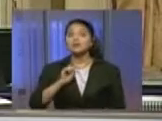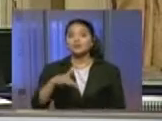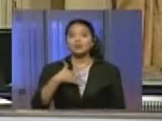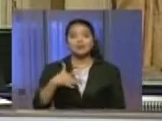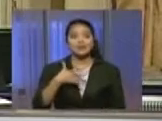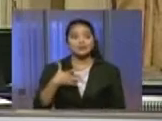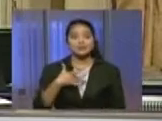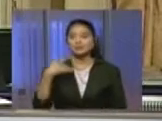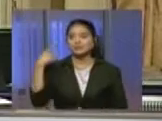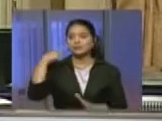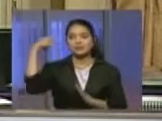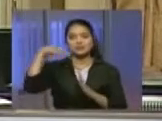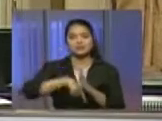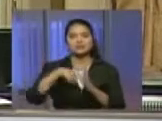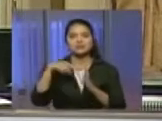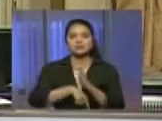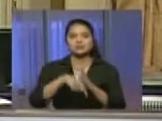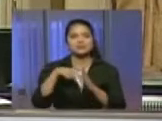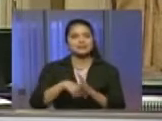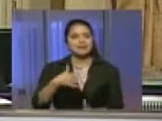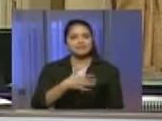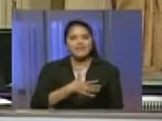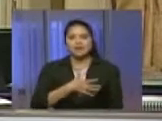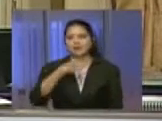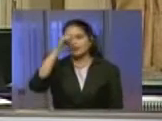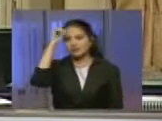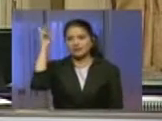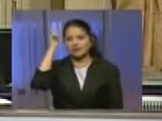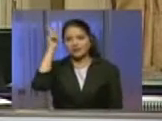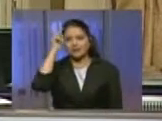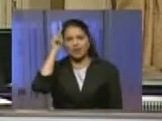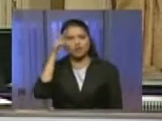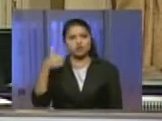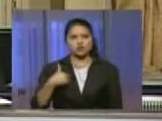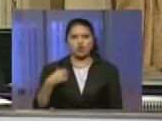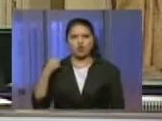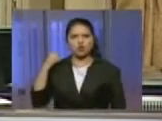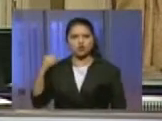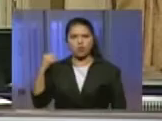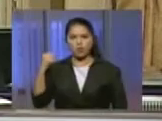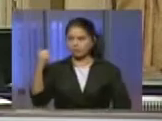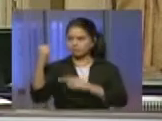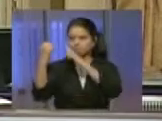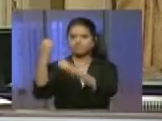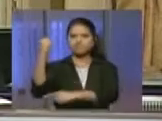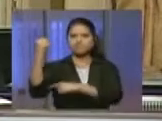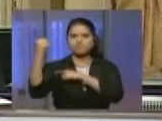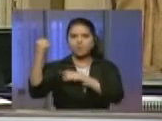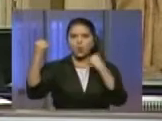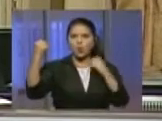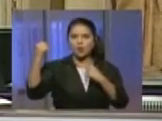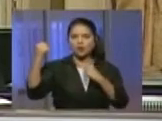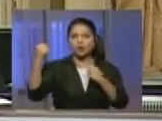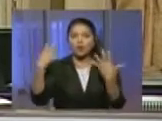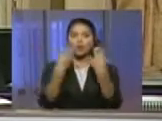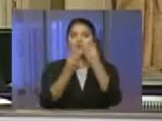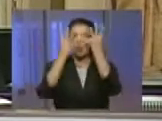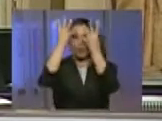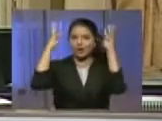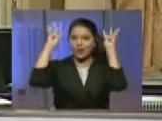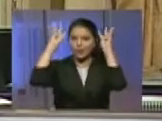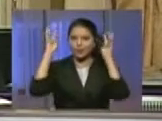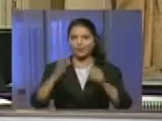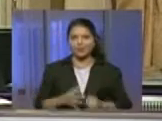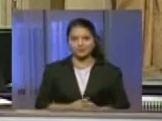profundamente indios Yo soy el indio brazo duro mira que está con gu curo